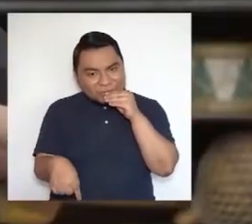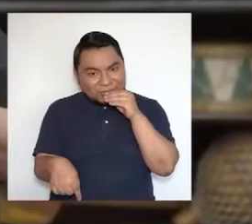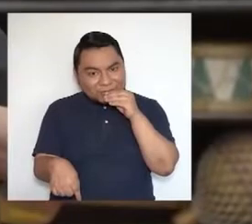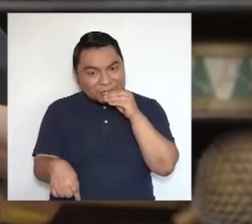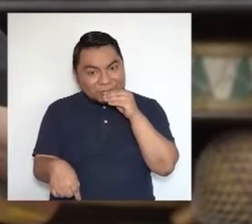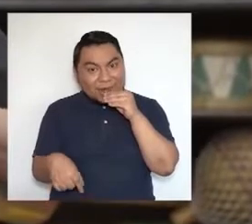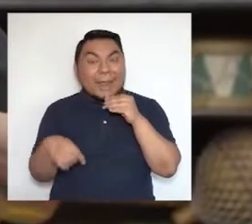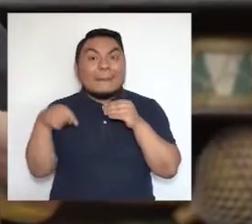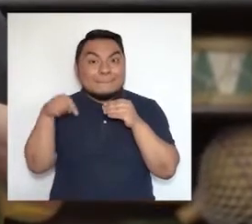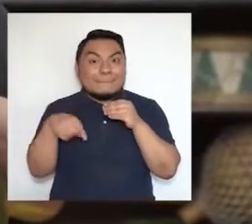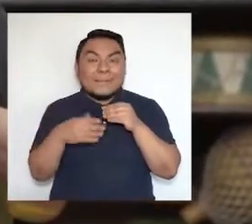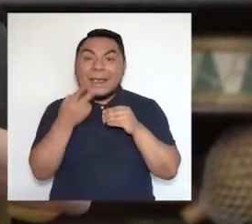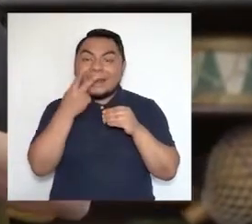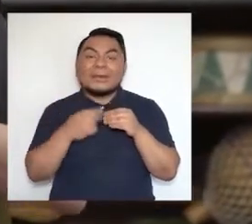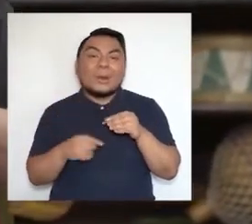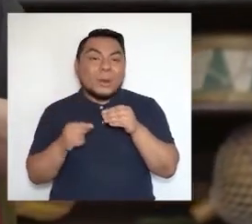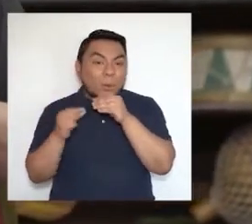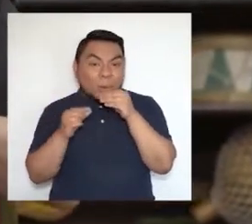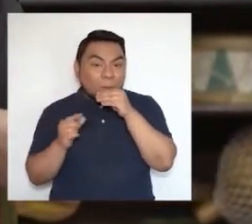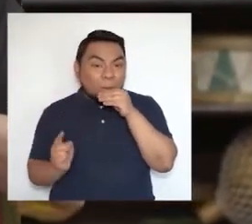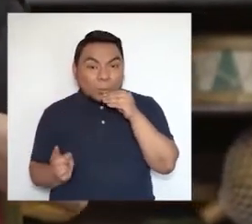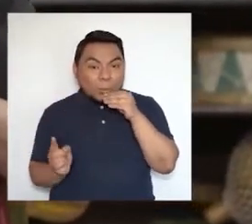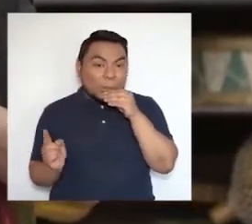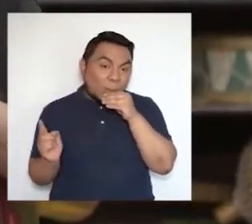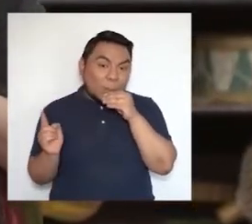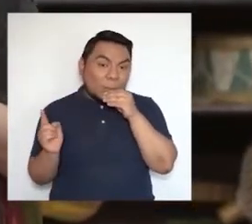se van para abajo. A ver.